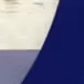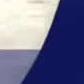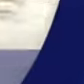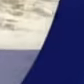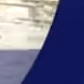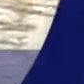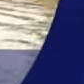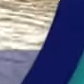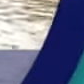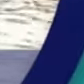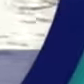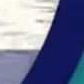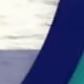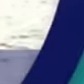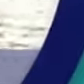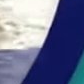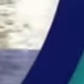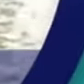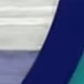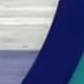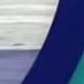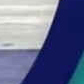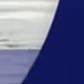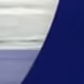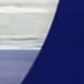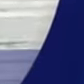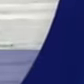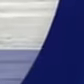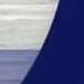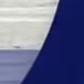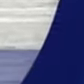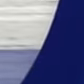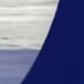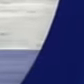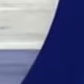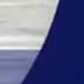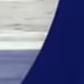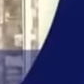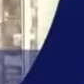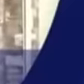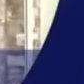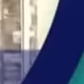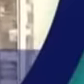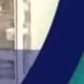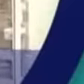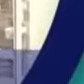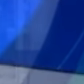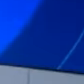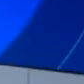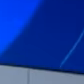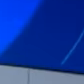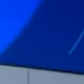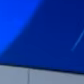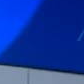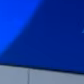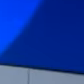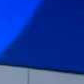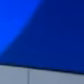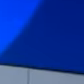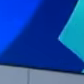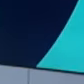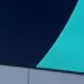Tumbes sufren las consecuencias de las lluvias y hoy amanecieron inundadas tras el desborde de los ríos. Y también